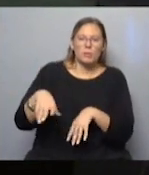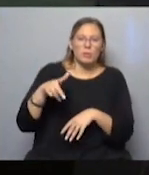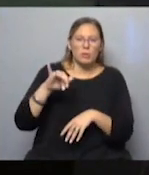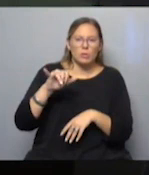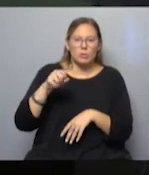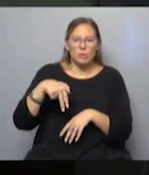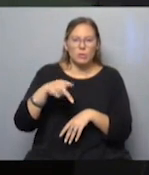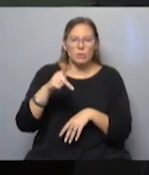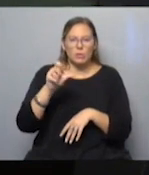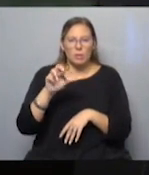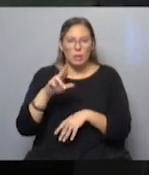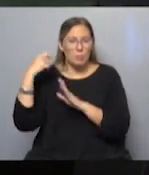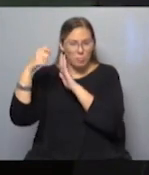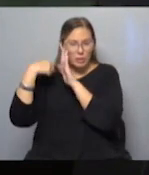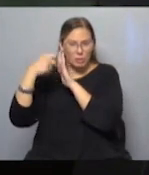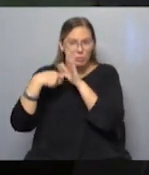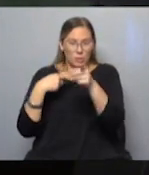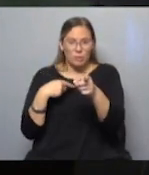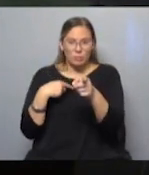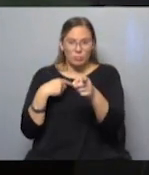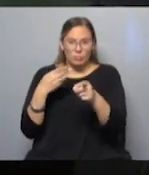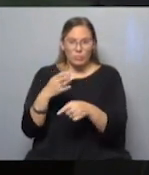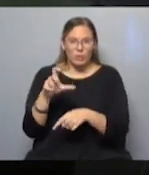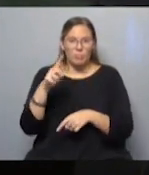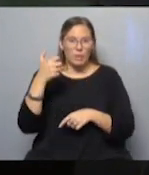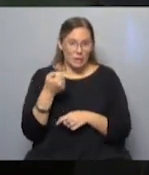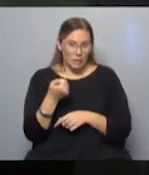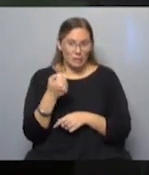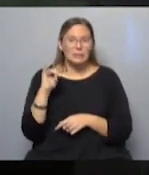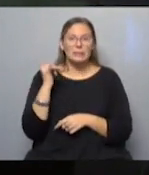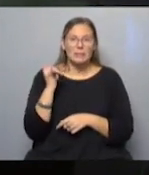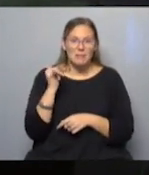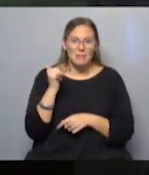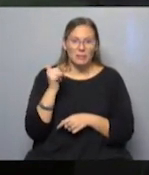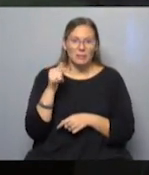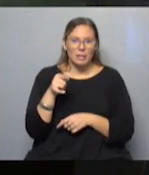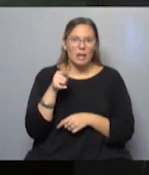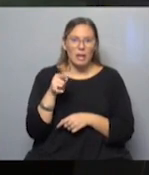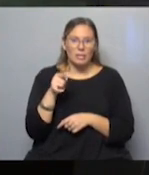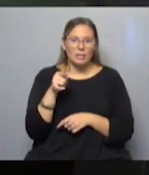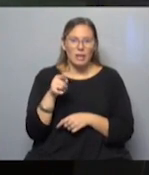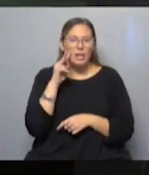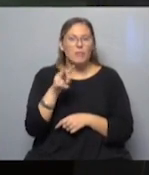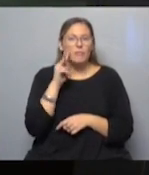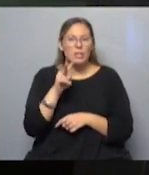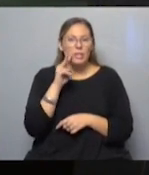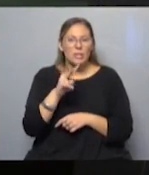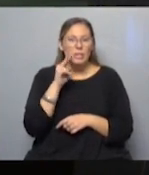obra es una película era de la vela y había